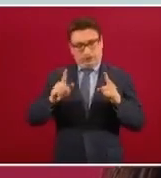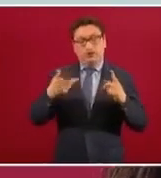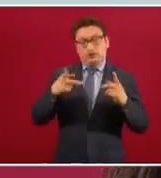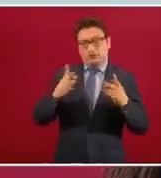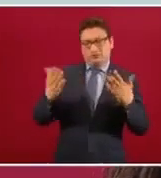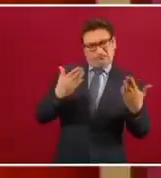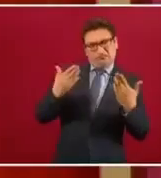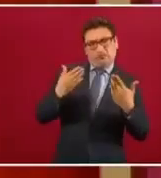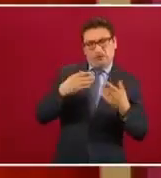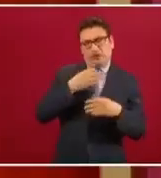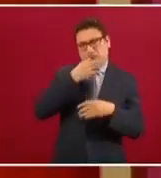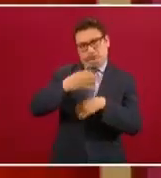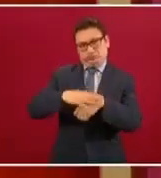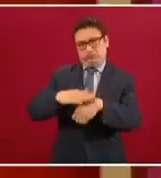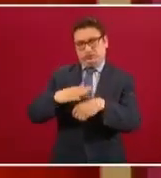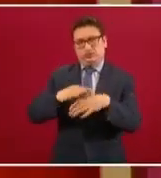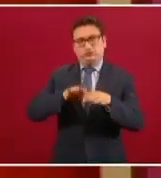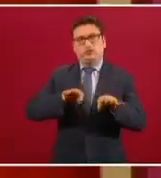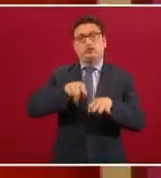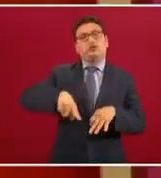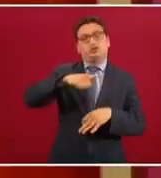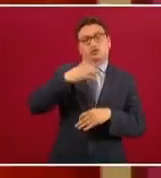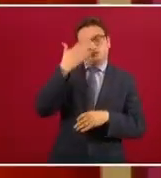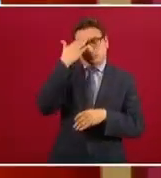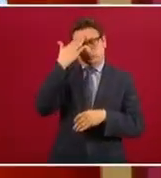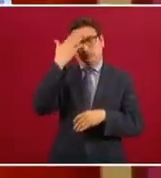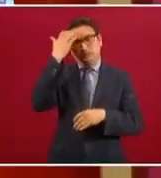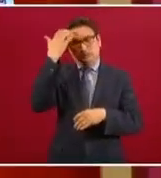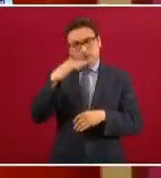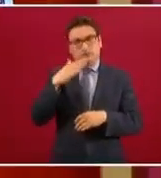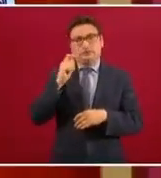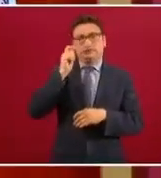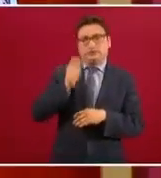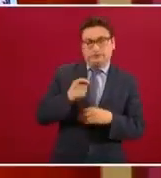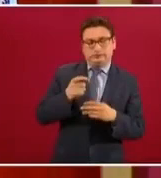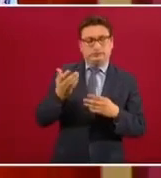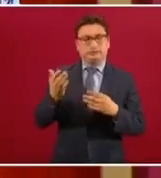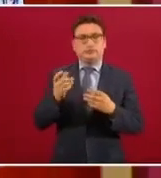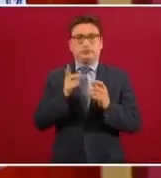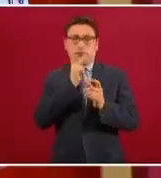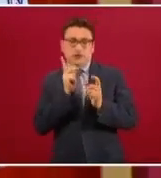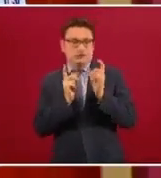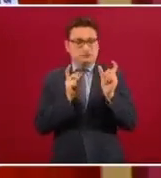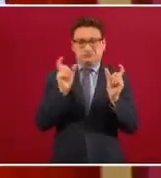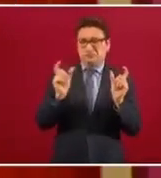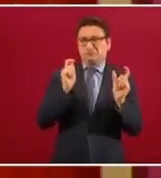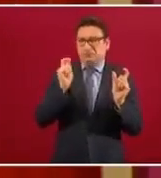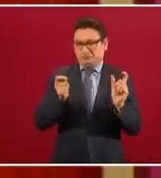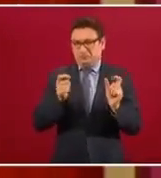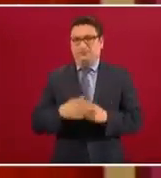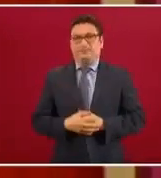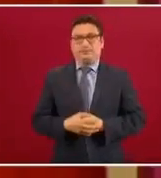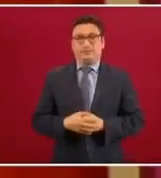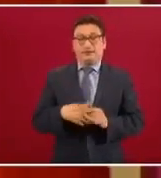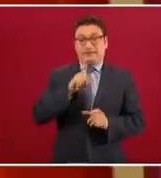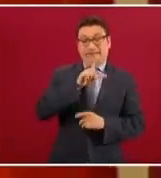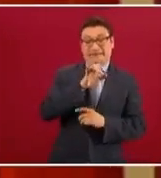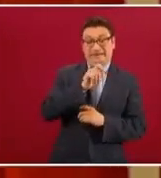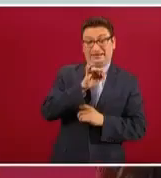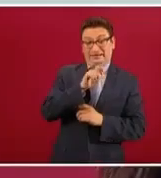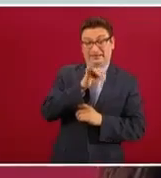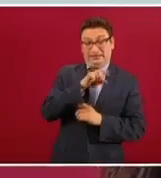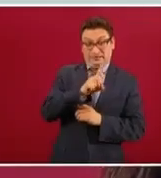creo que lo podemos comentar para que todo el mundo lo tenga presente, qué significa una cosa y qué significa la otra.